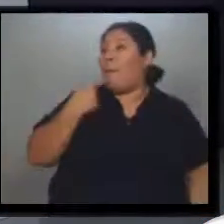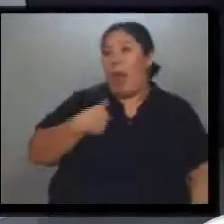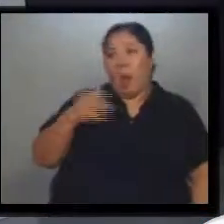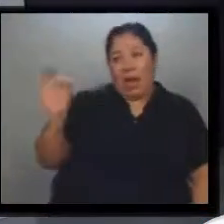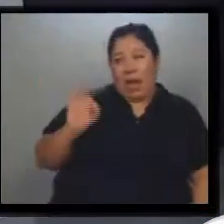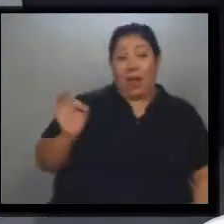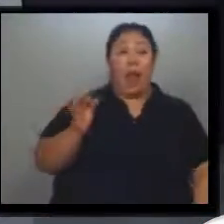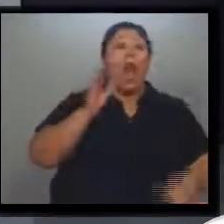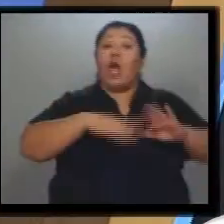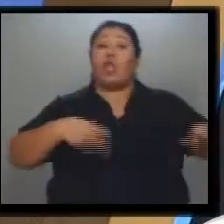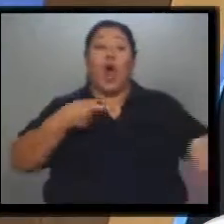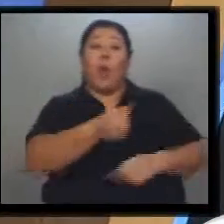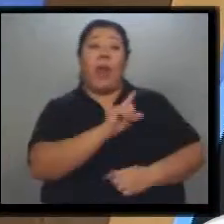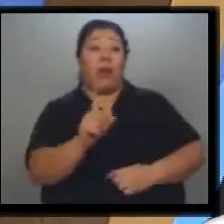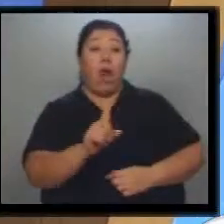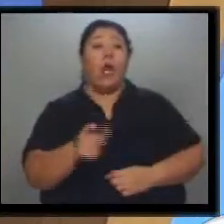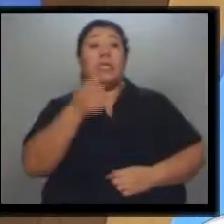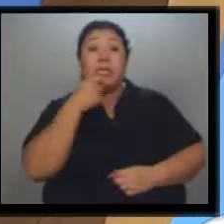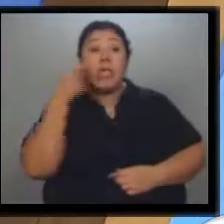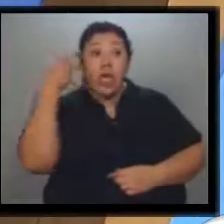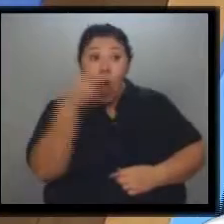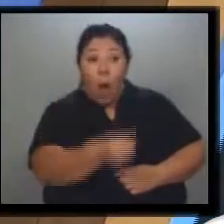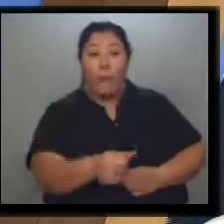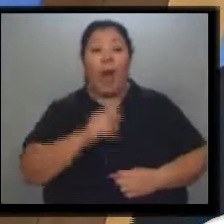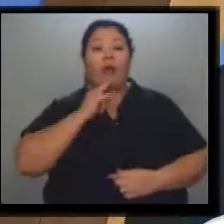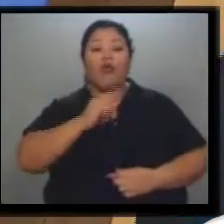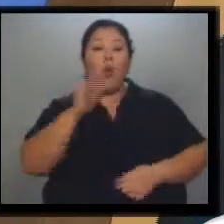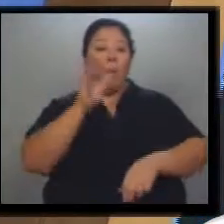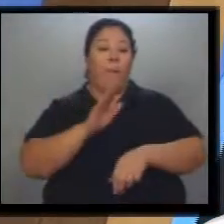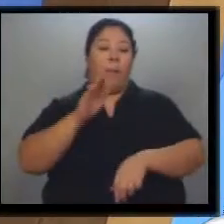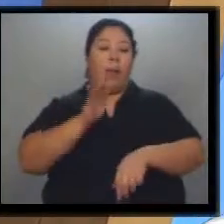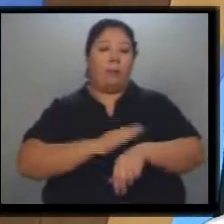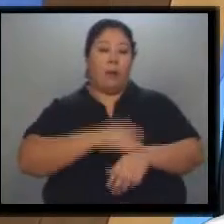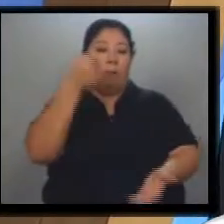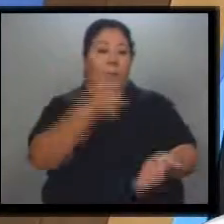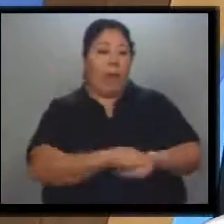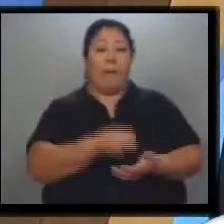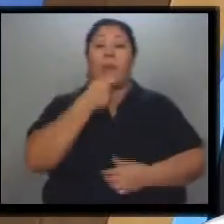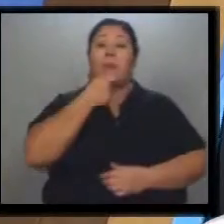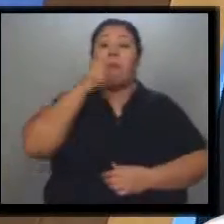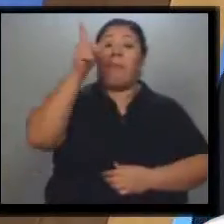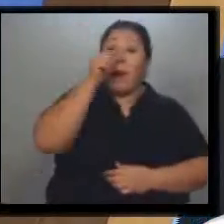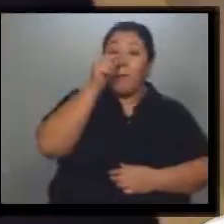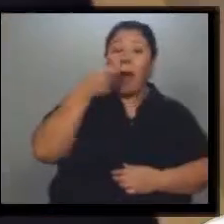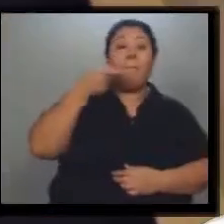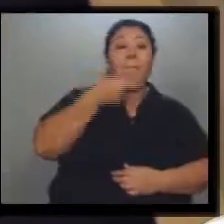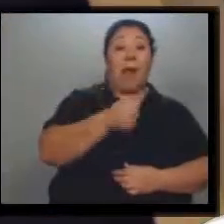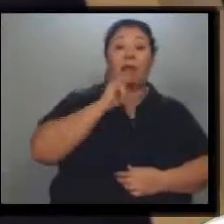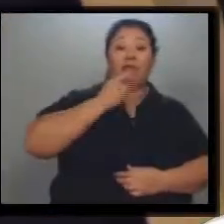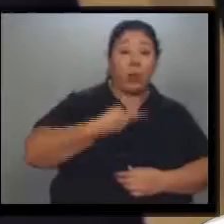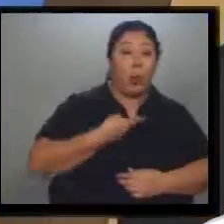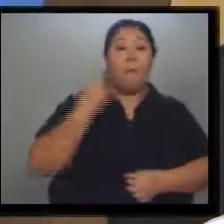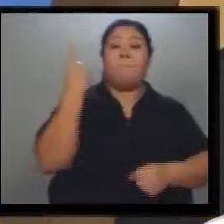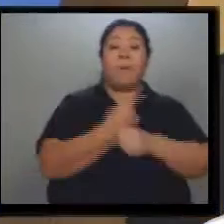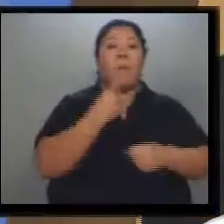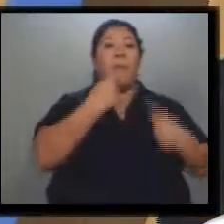Los chicos no compran. Y si compran, que sea con su plata. A ver, si paga papá, se pregunta primero. ¿Cuánto cuesta? Y mínimo, tenés que comparar 3 precios y